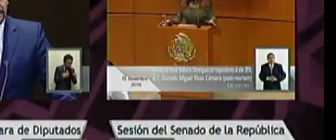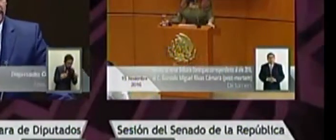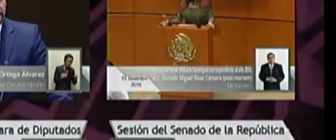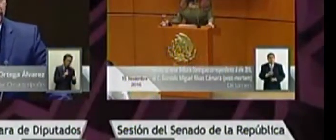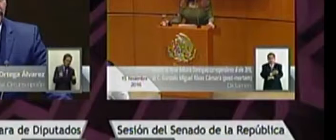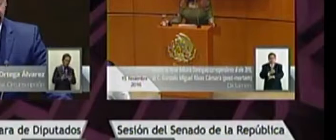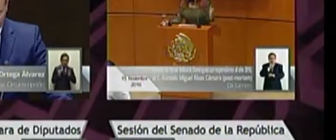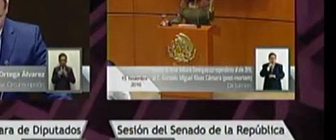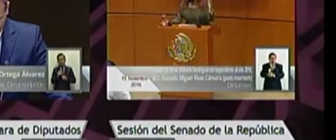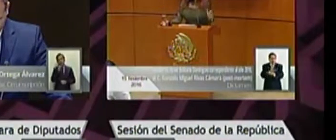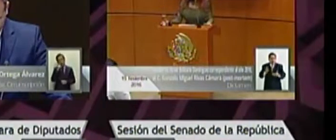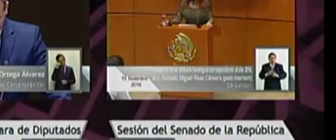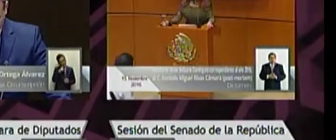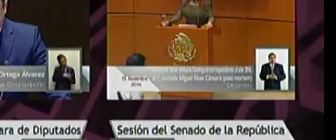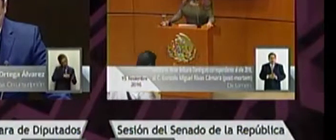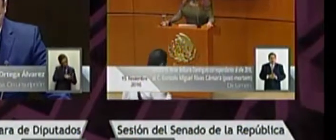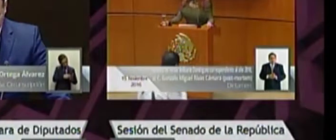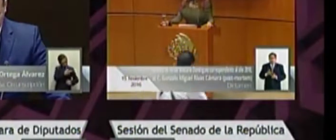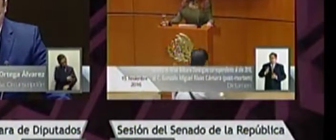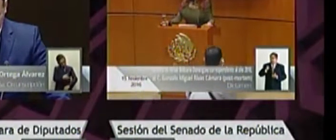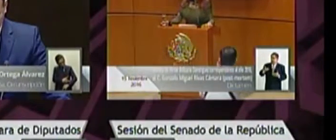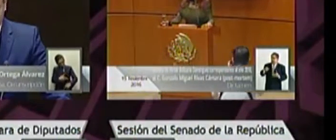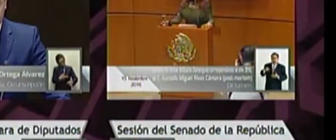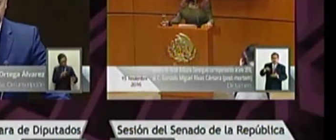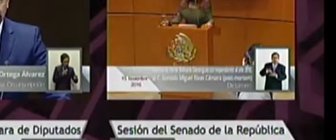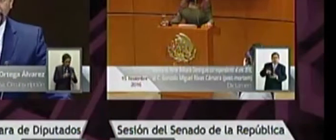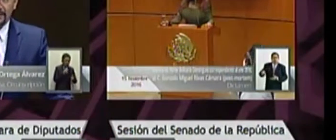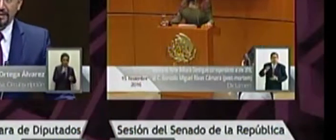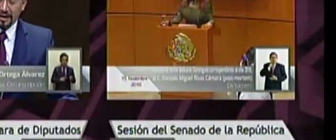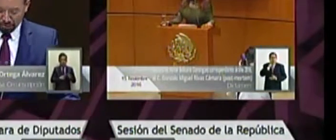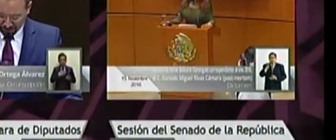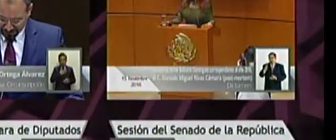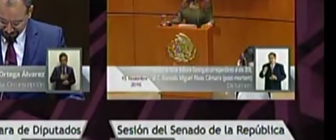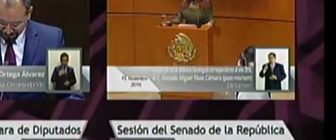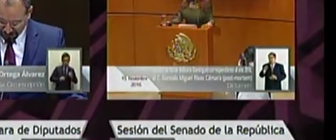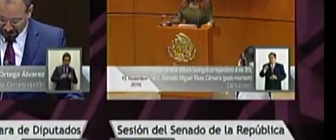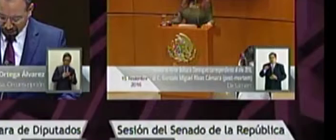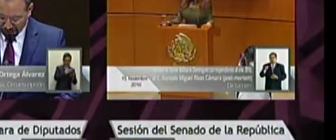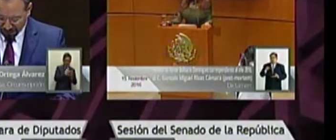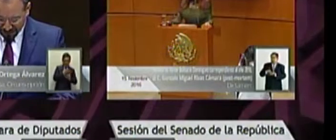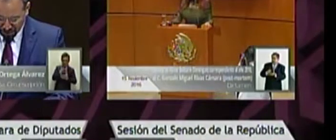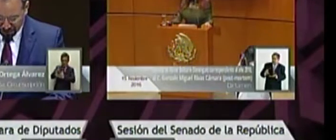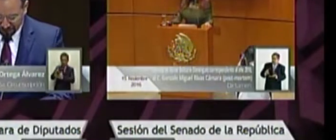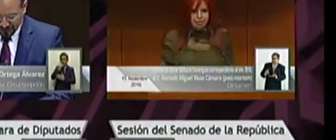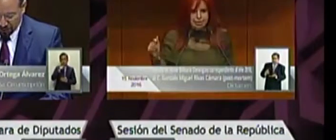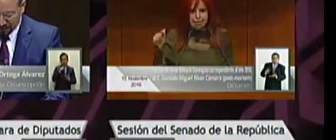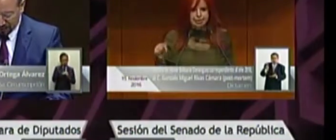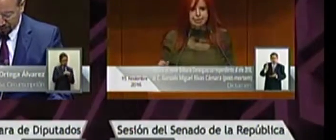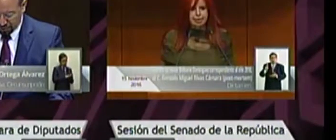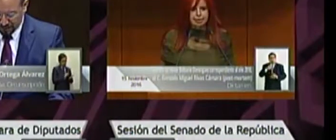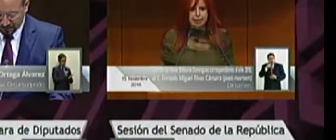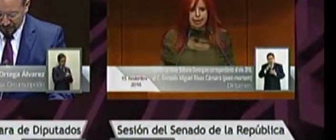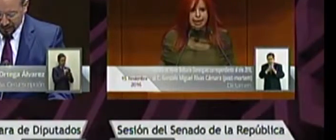la justicia cívica e itinerante y sobre el registro civil, pretende resolver el enorme rezago que padecen